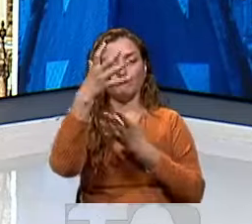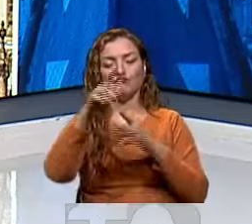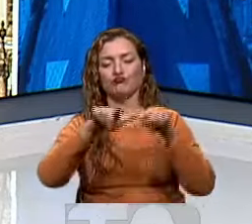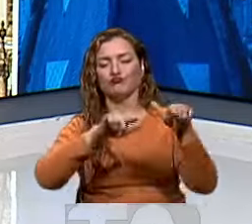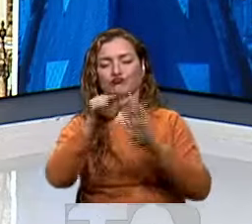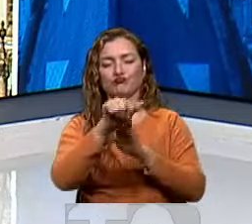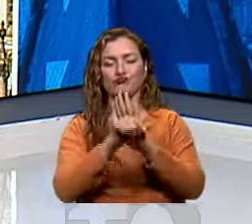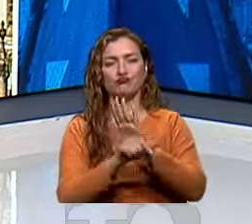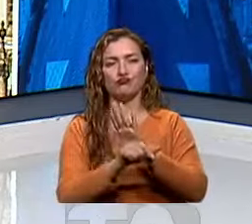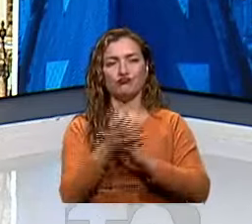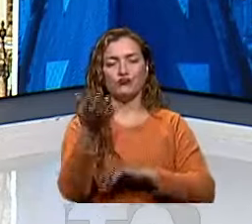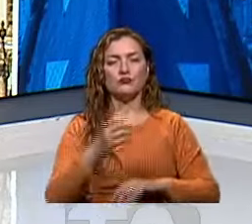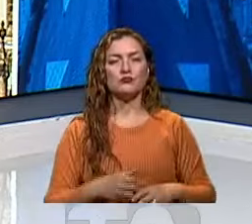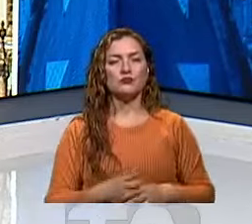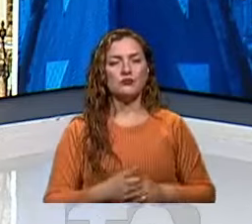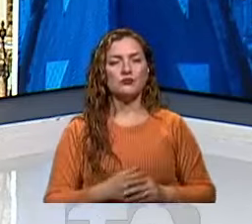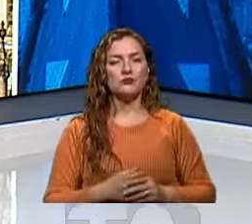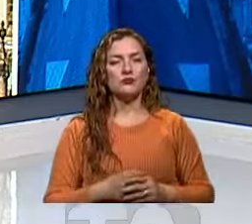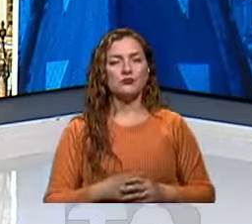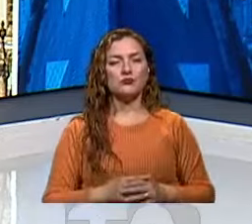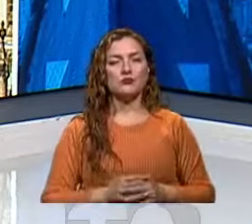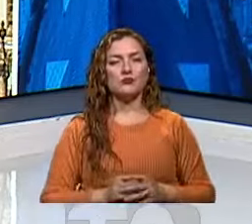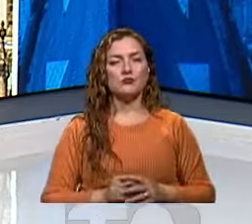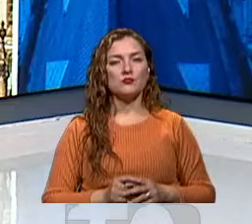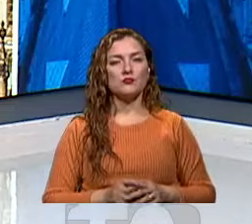nos cuenta los detalles. Juan Miguel, buen día. Adelante.